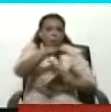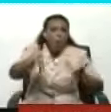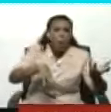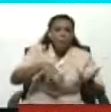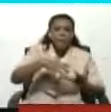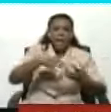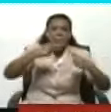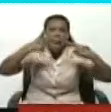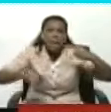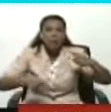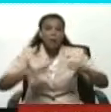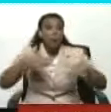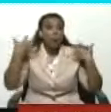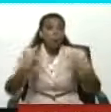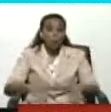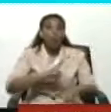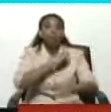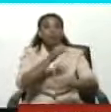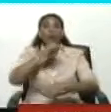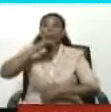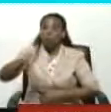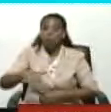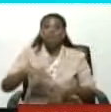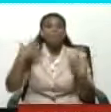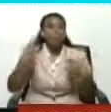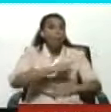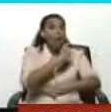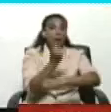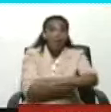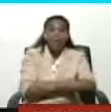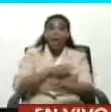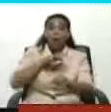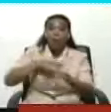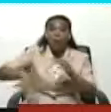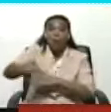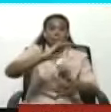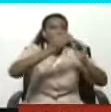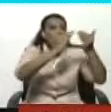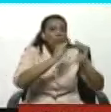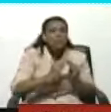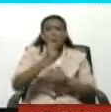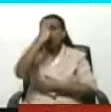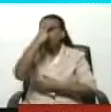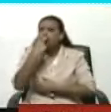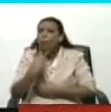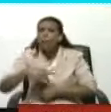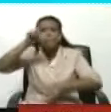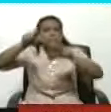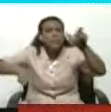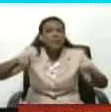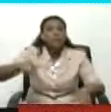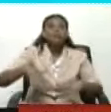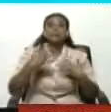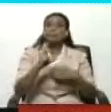guerra eléctrica ahorita brutal, ya la voy a denunciar. Brutal contra las comunidades. Son gente